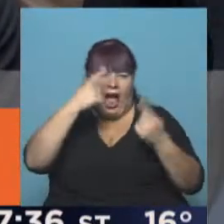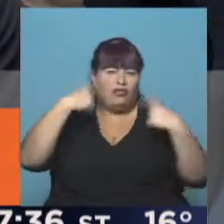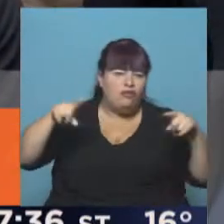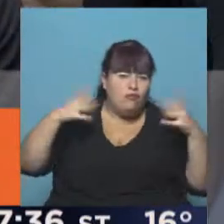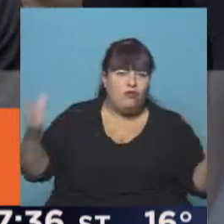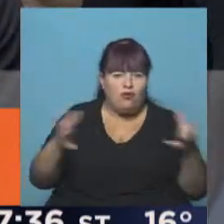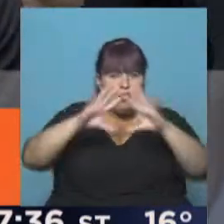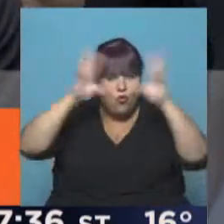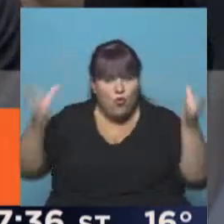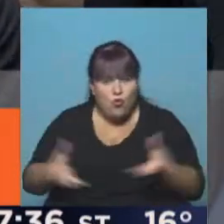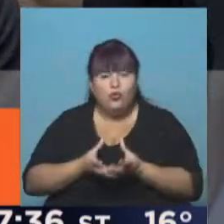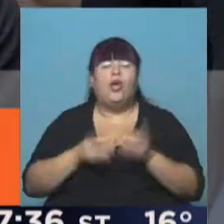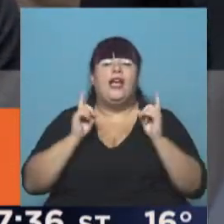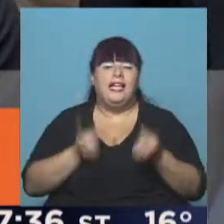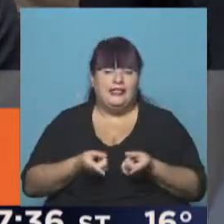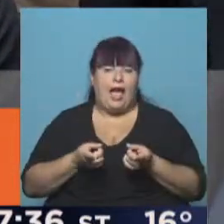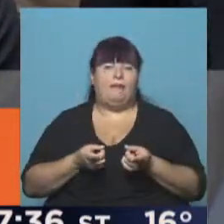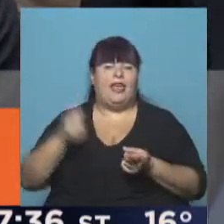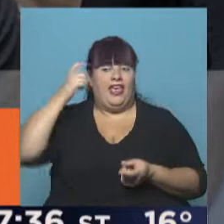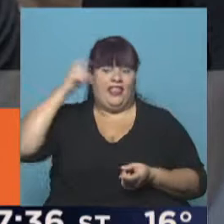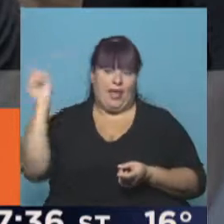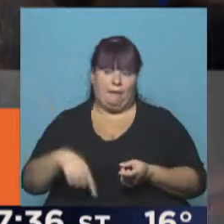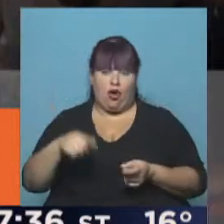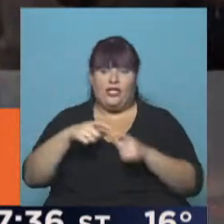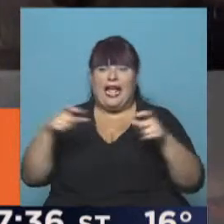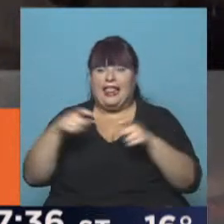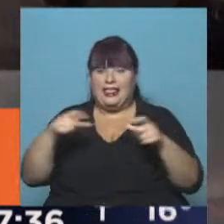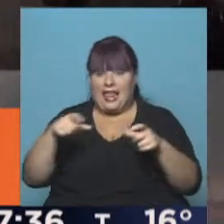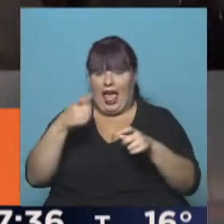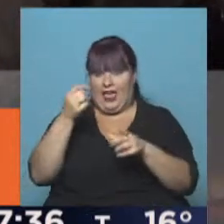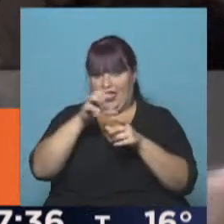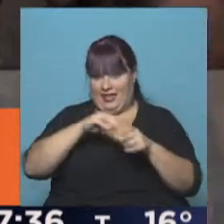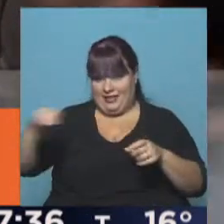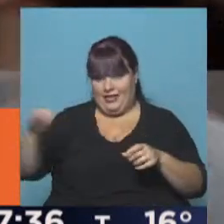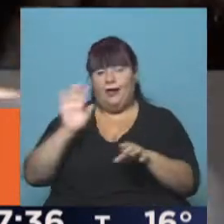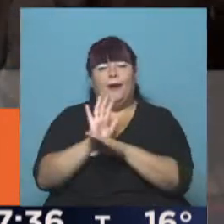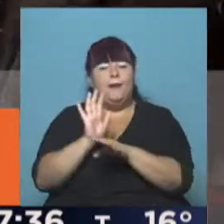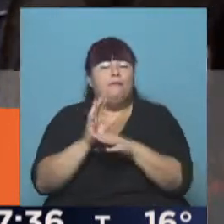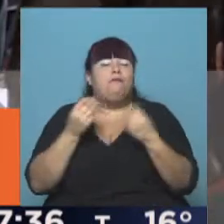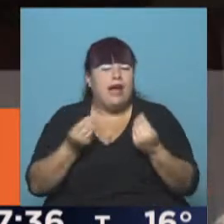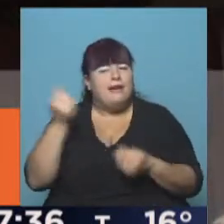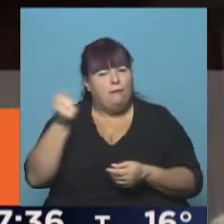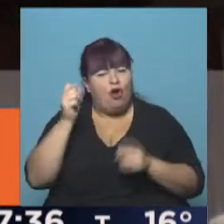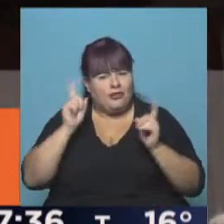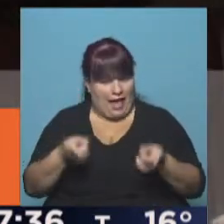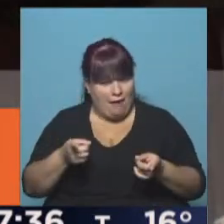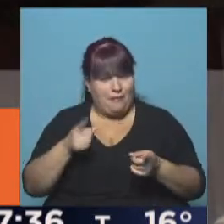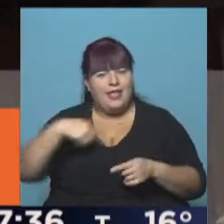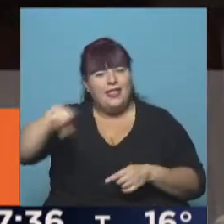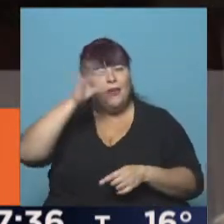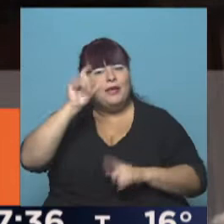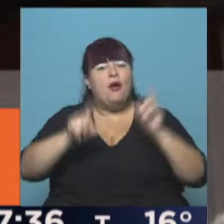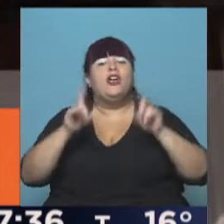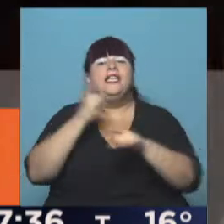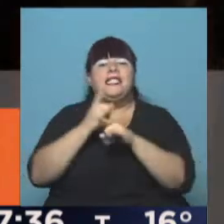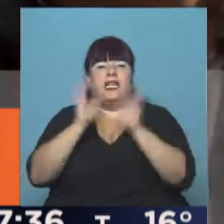Música y además del 10% del valor de la entrada. Quiero decir, porque es importante también hacerle saber a la gente, porque